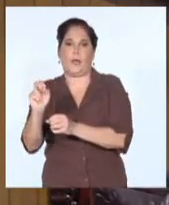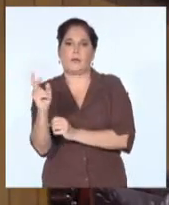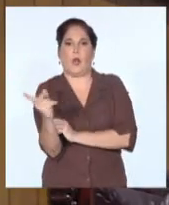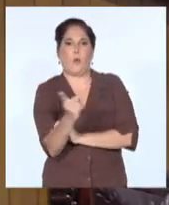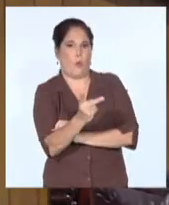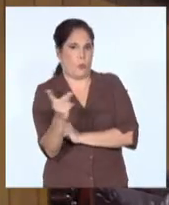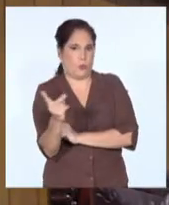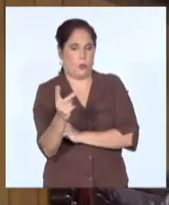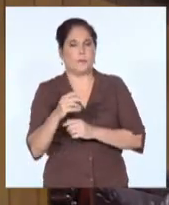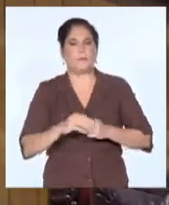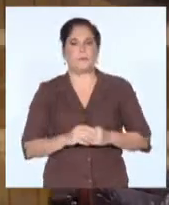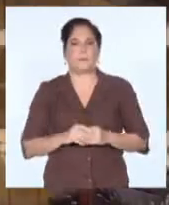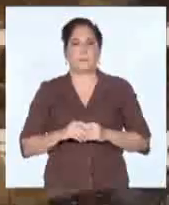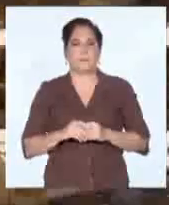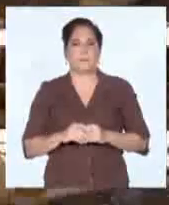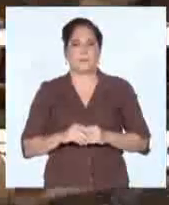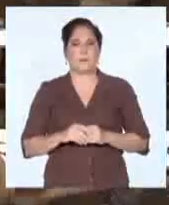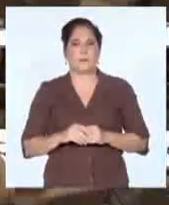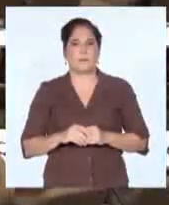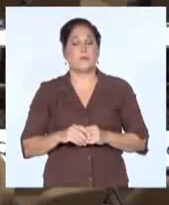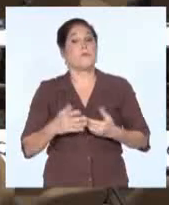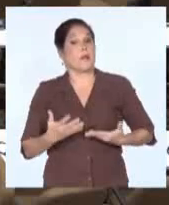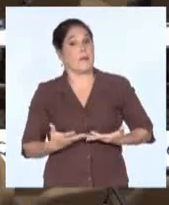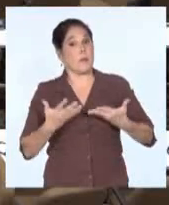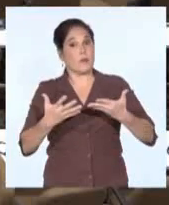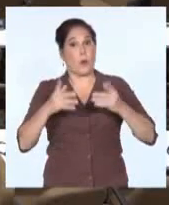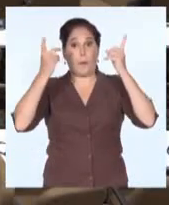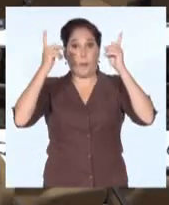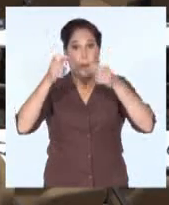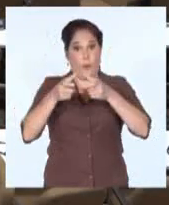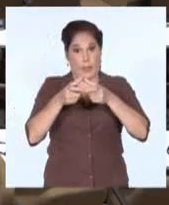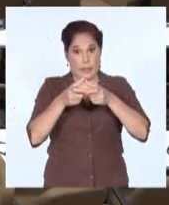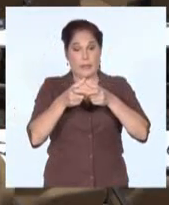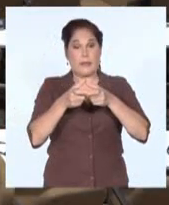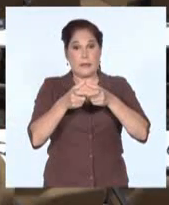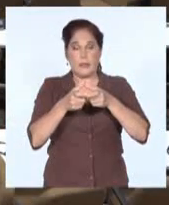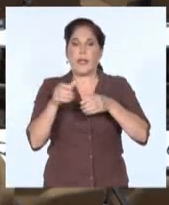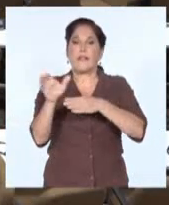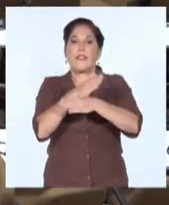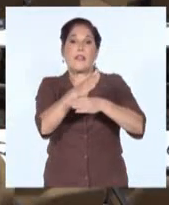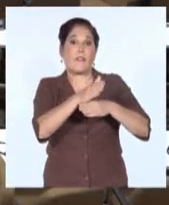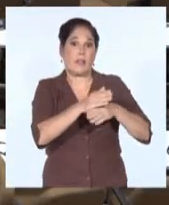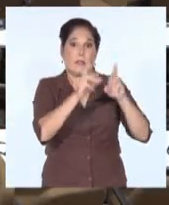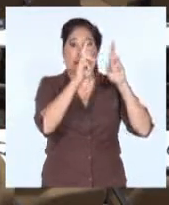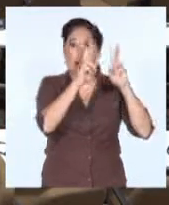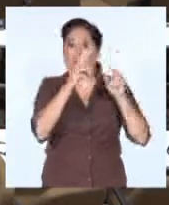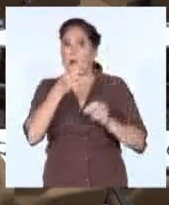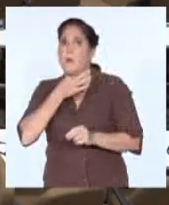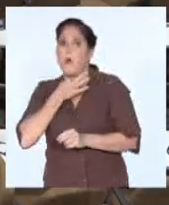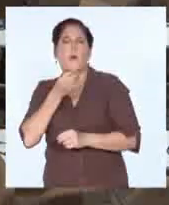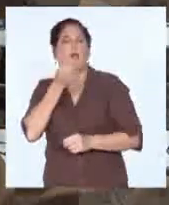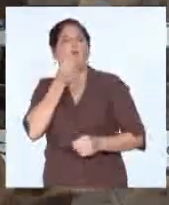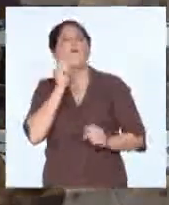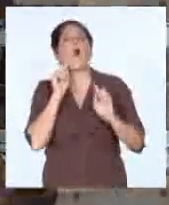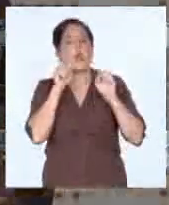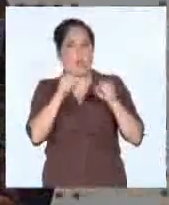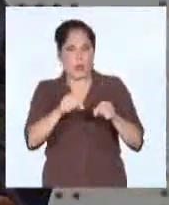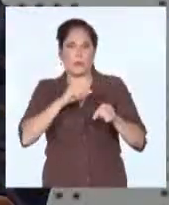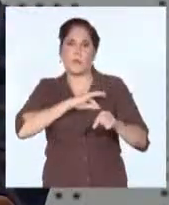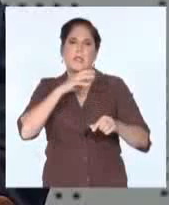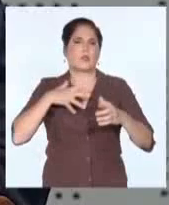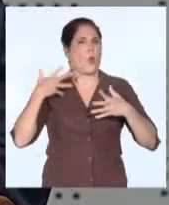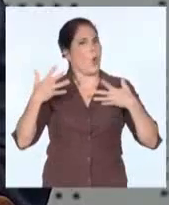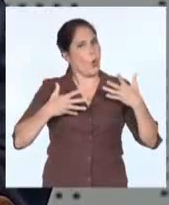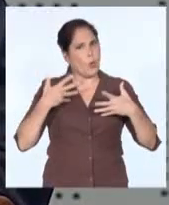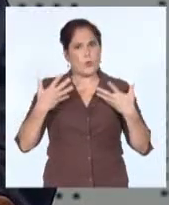donde hay una disposición política y el multilateralismo es posible. Señora Presidenta, estoy contento de informar que